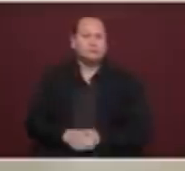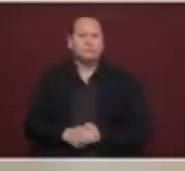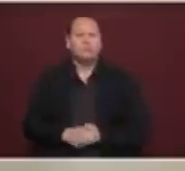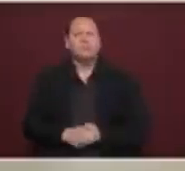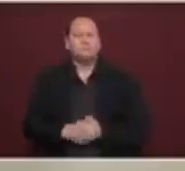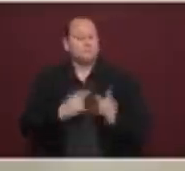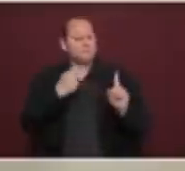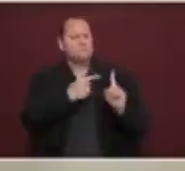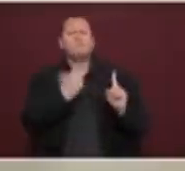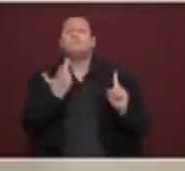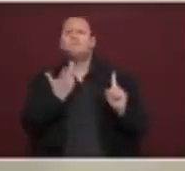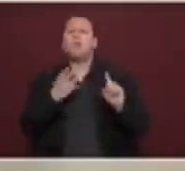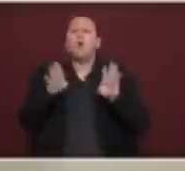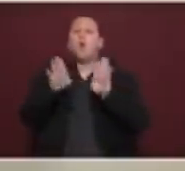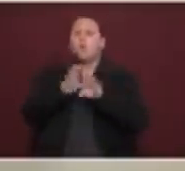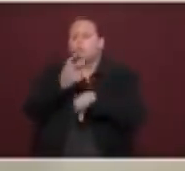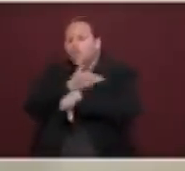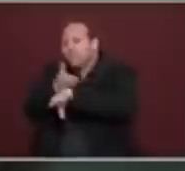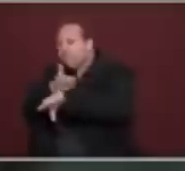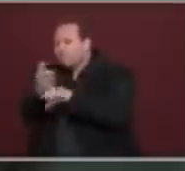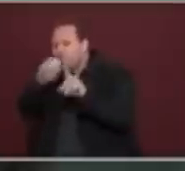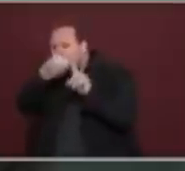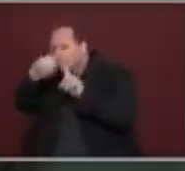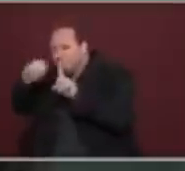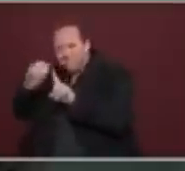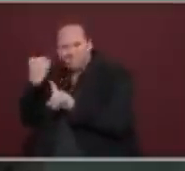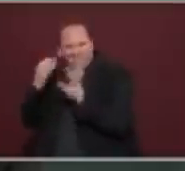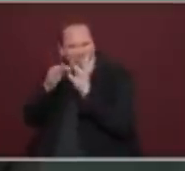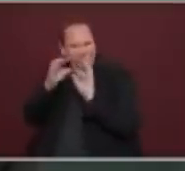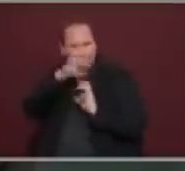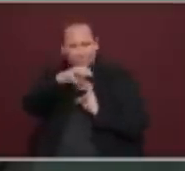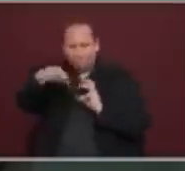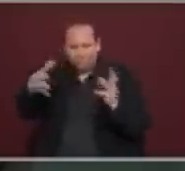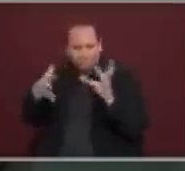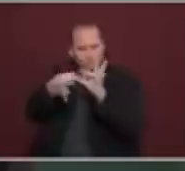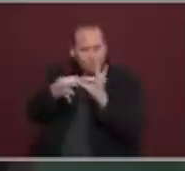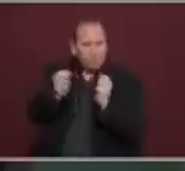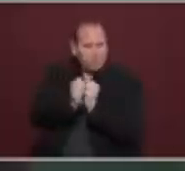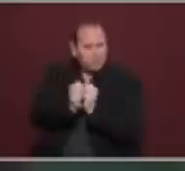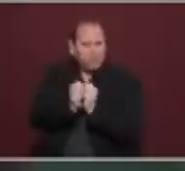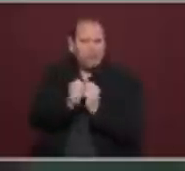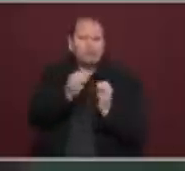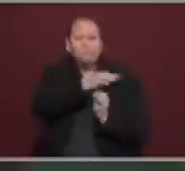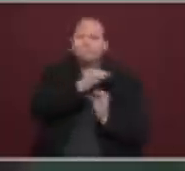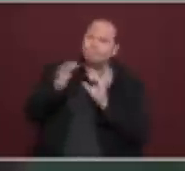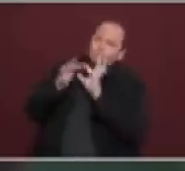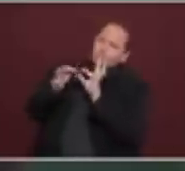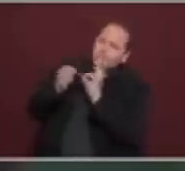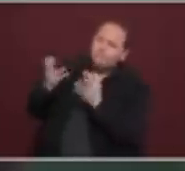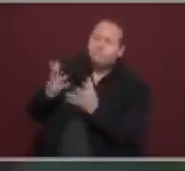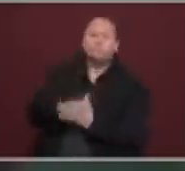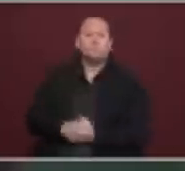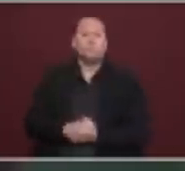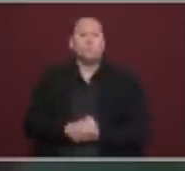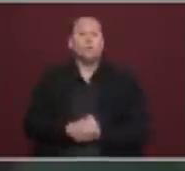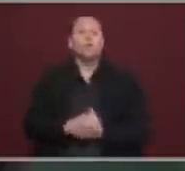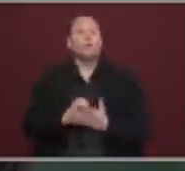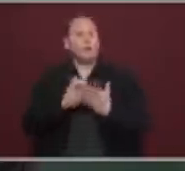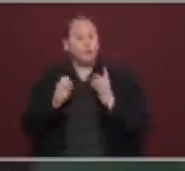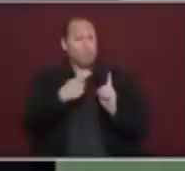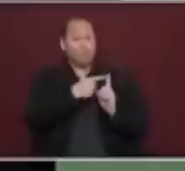sobre este plan sobre esta estrategia y cuando se